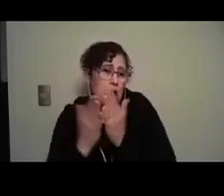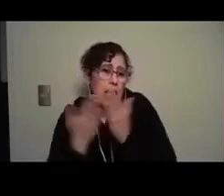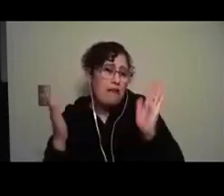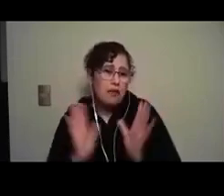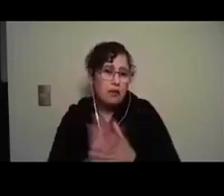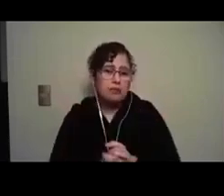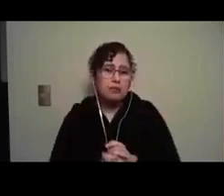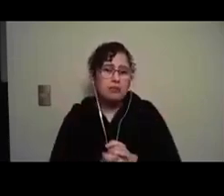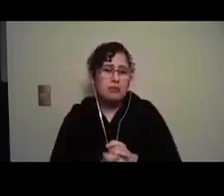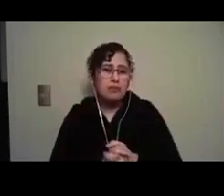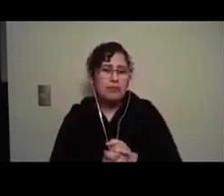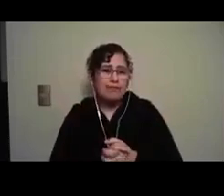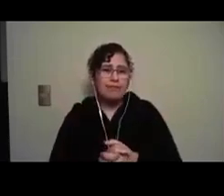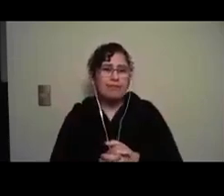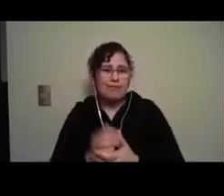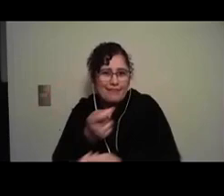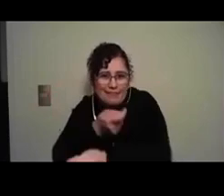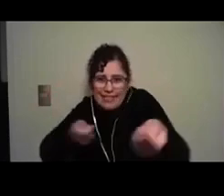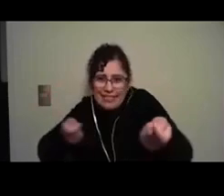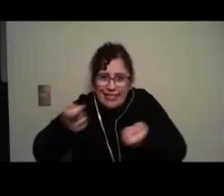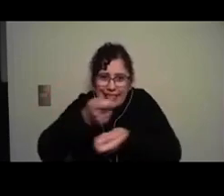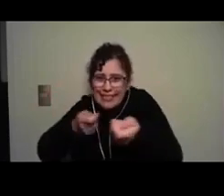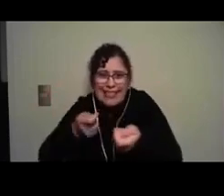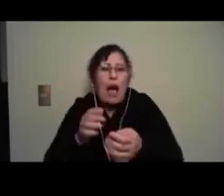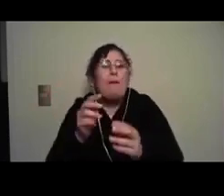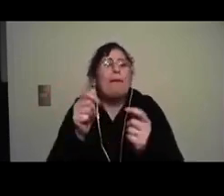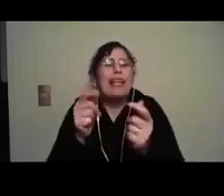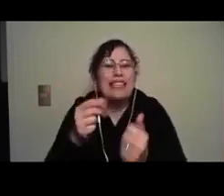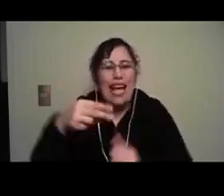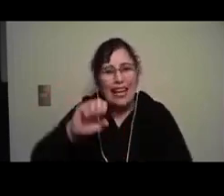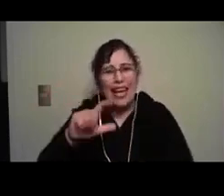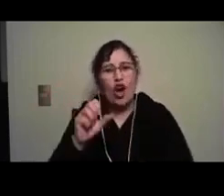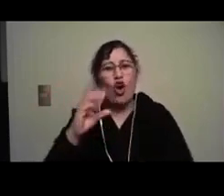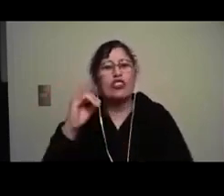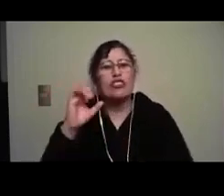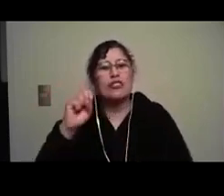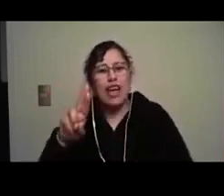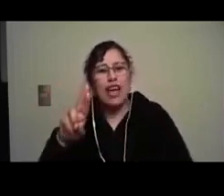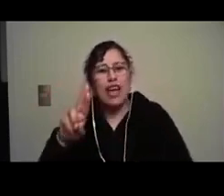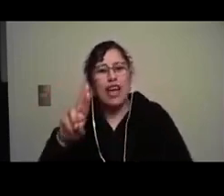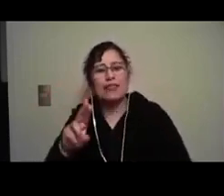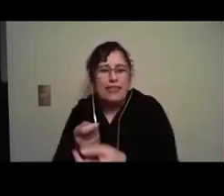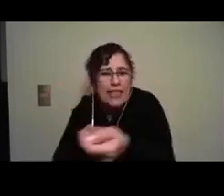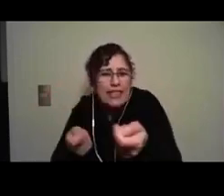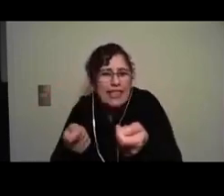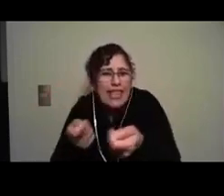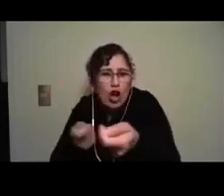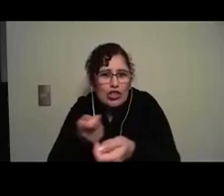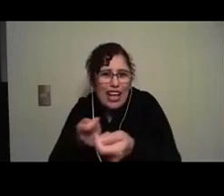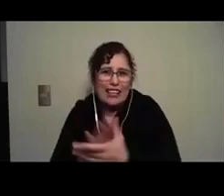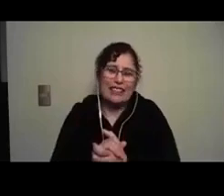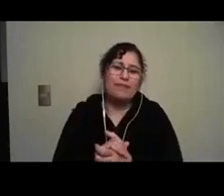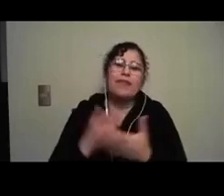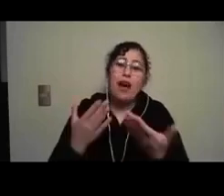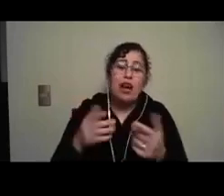¿Ya? O por ejemplo, no sé, si usted participa, yo lo puedo acompañar o desayuno con usted mañana. Entonces, todas esas cosas, o